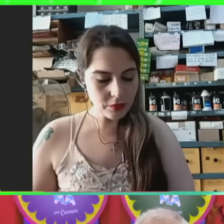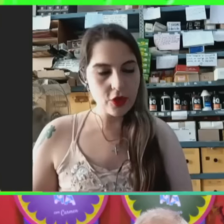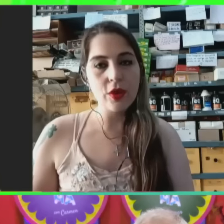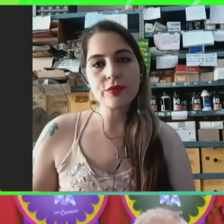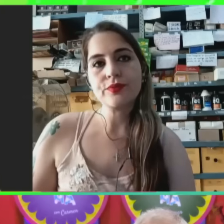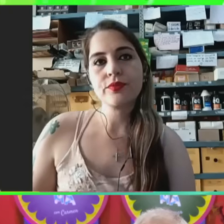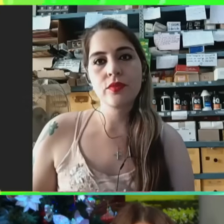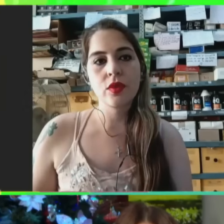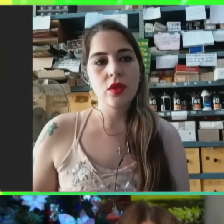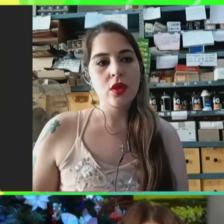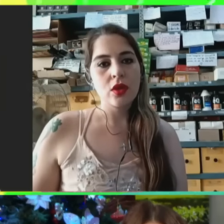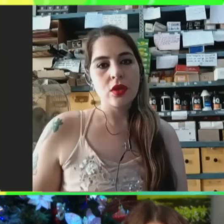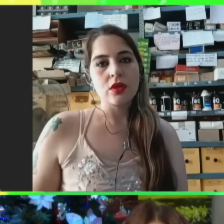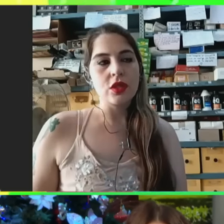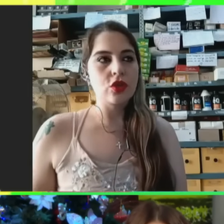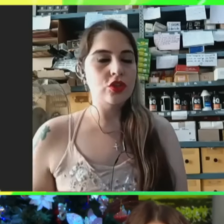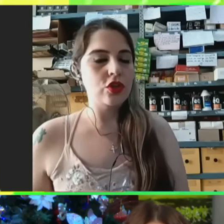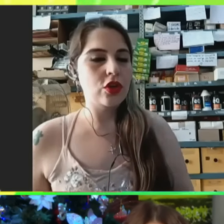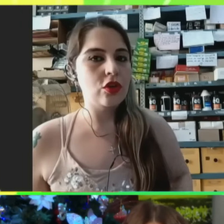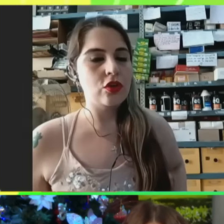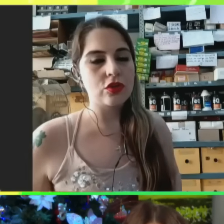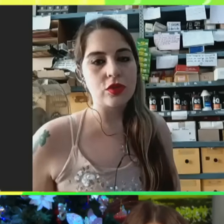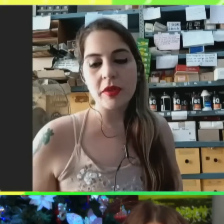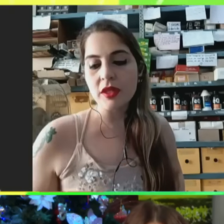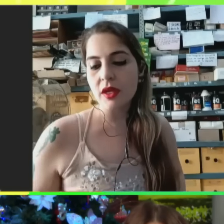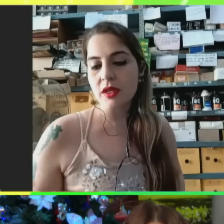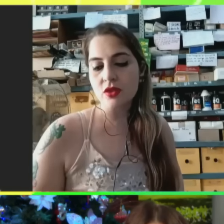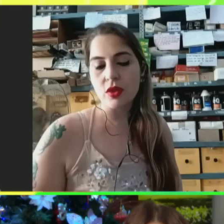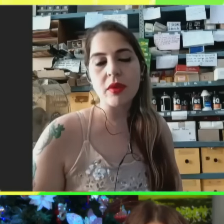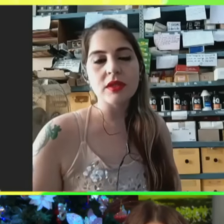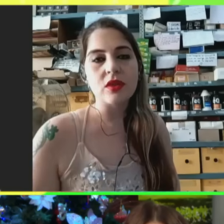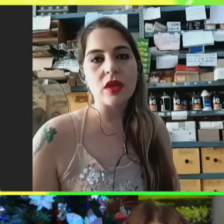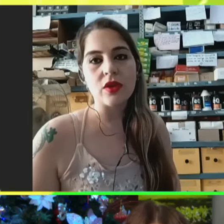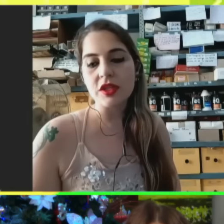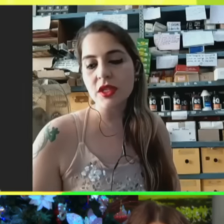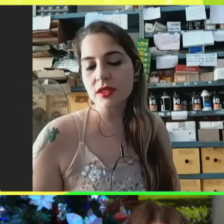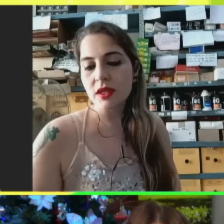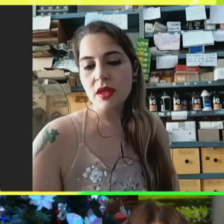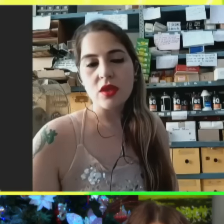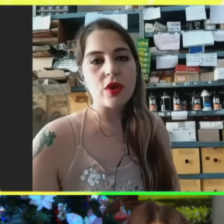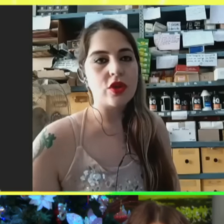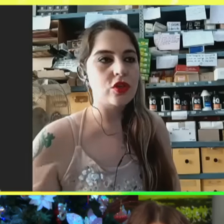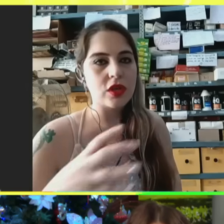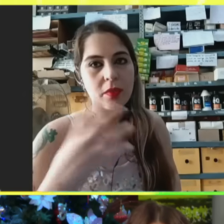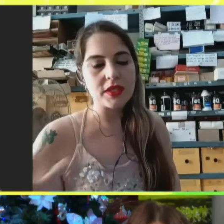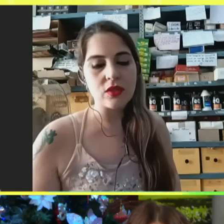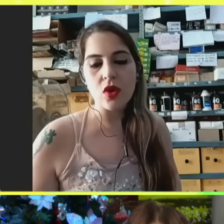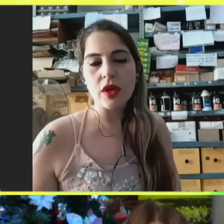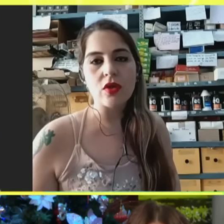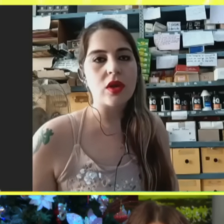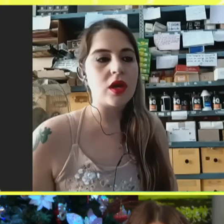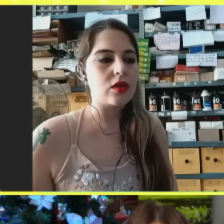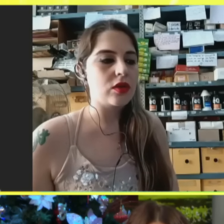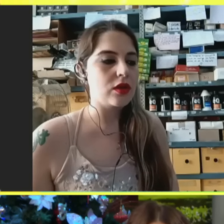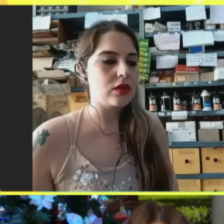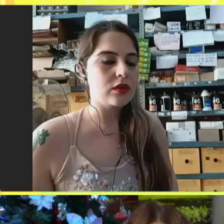tiene todo pero eso, bueno, Anto? ¿Quién se quedó con casa? Todo eso se lo quedó casa? Zulemita y Zulema. Se lo quedaron ellas. Y bueno, eso es lo que está pasando ahora.